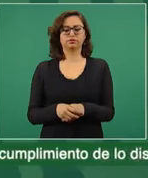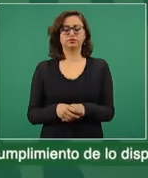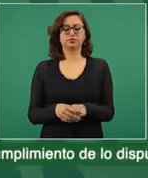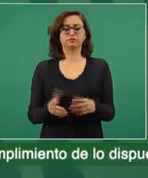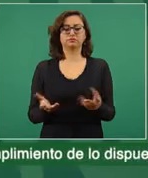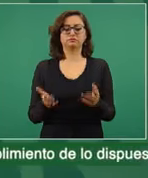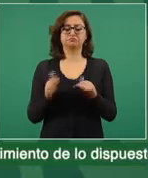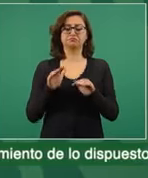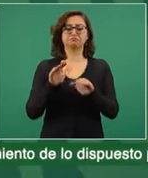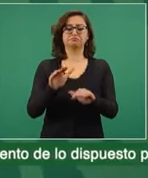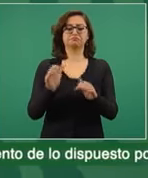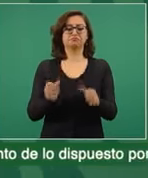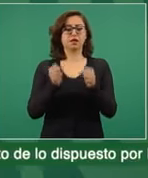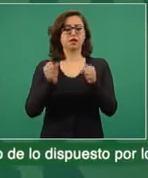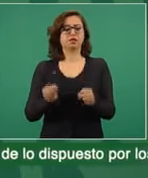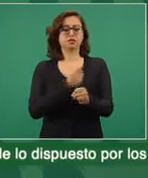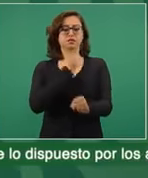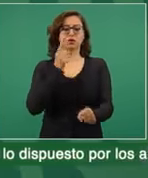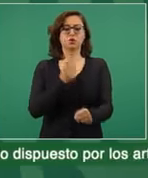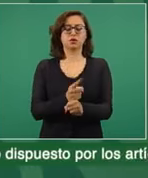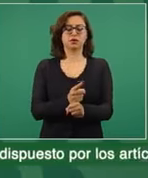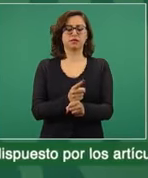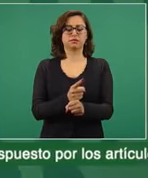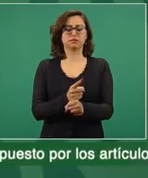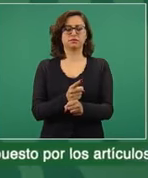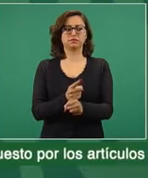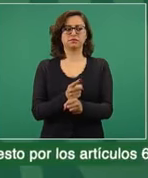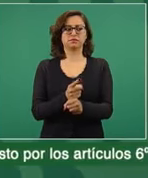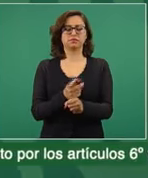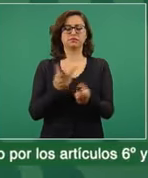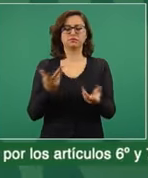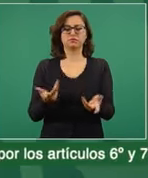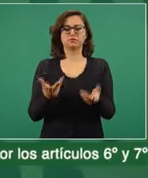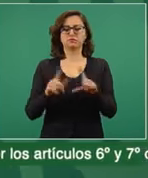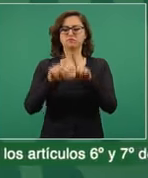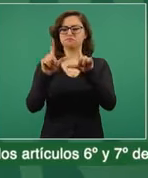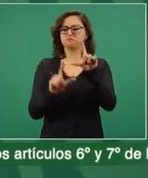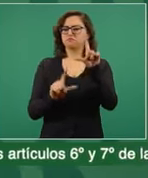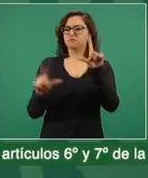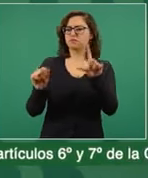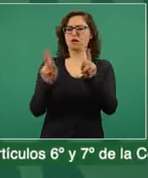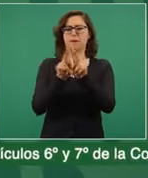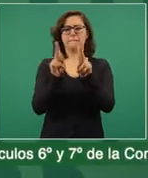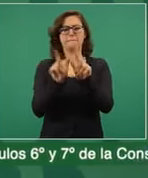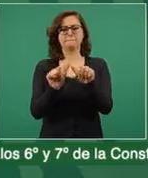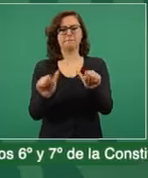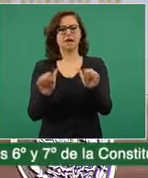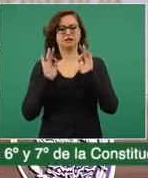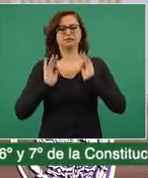seguridad pública, cómo se garantiza la paz, la tranquilidad en el país,